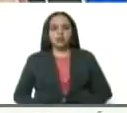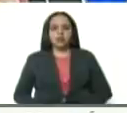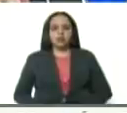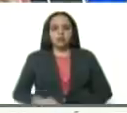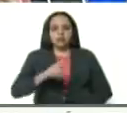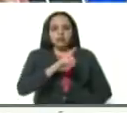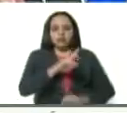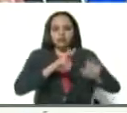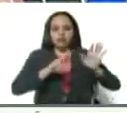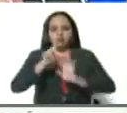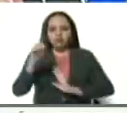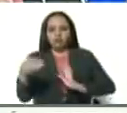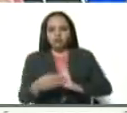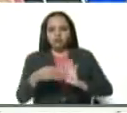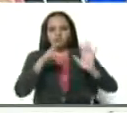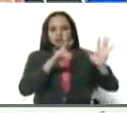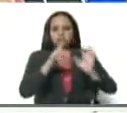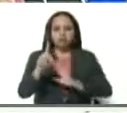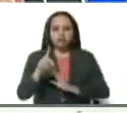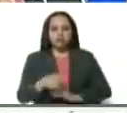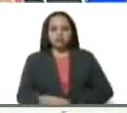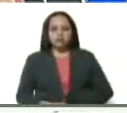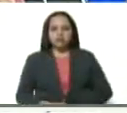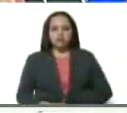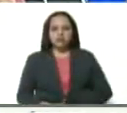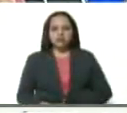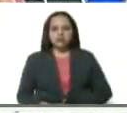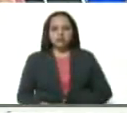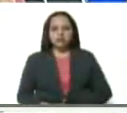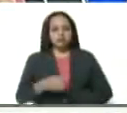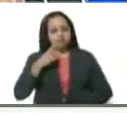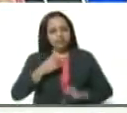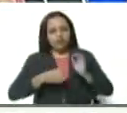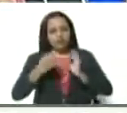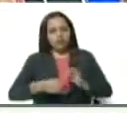171.071 operados, es bastante, pero seguro es mucho más, Silvia.